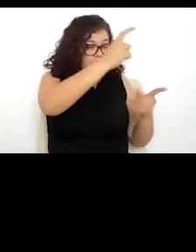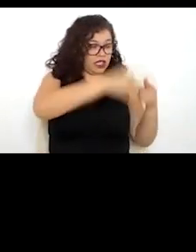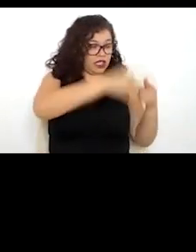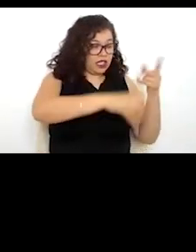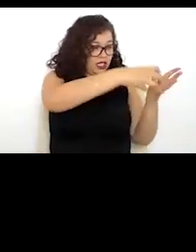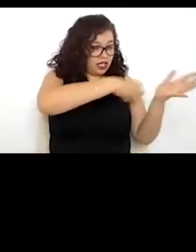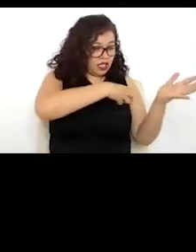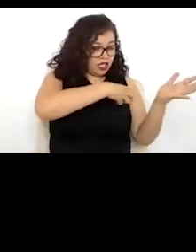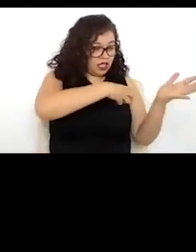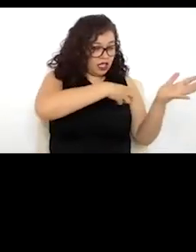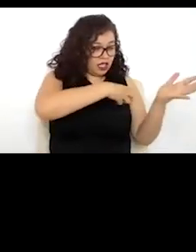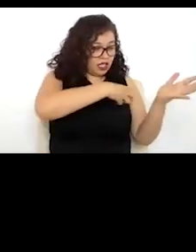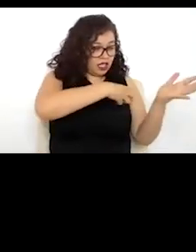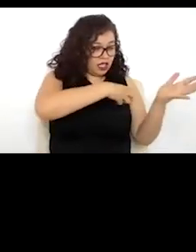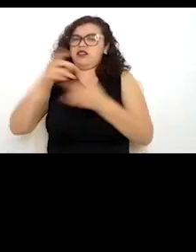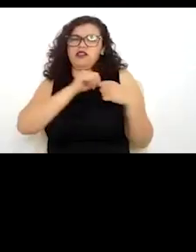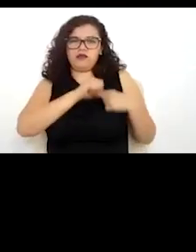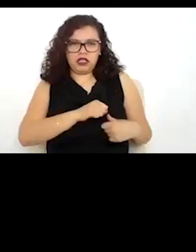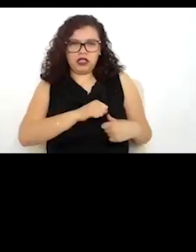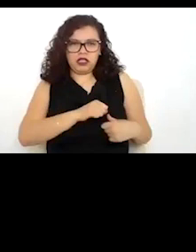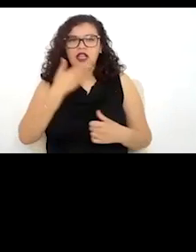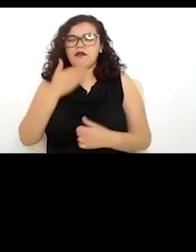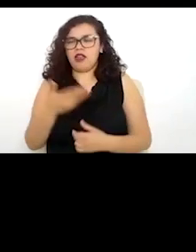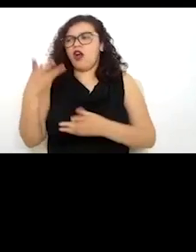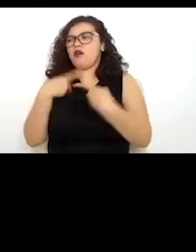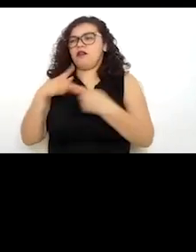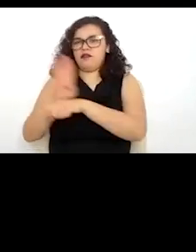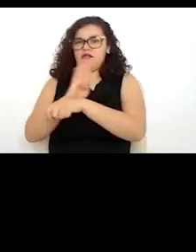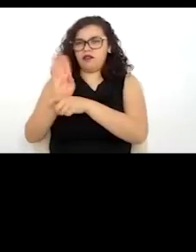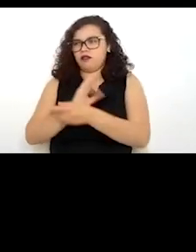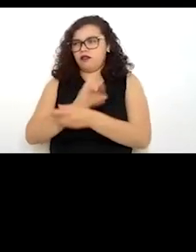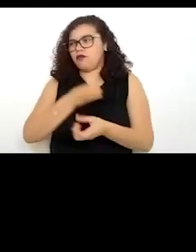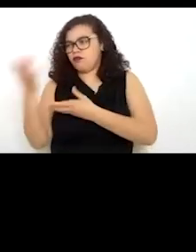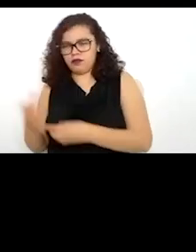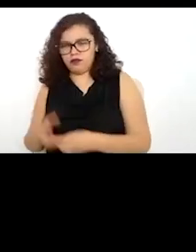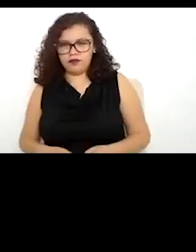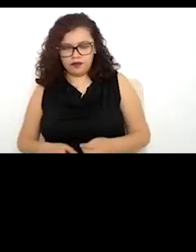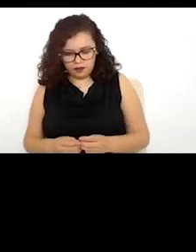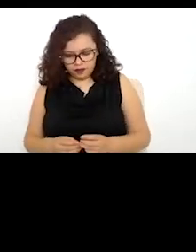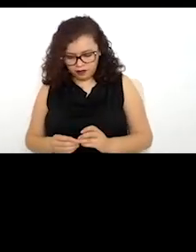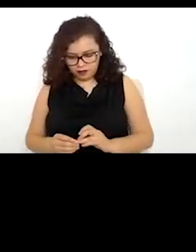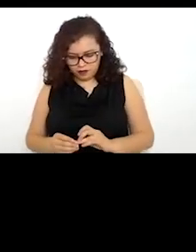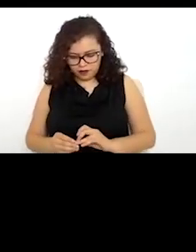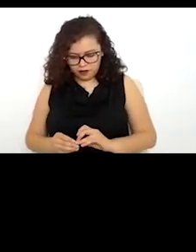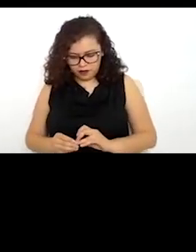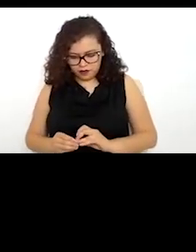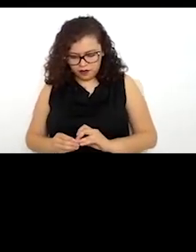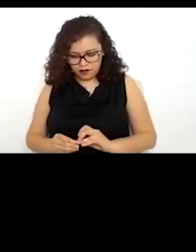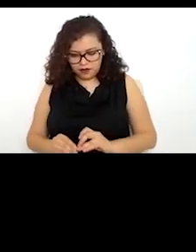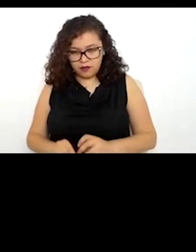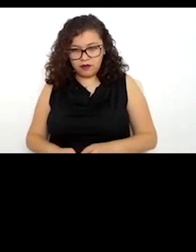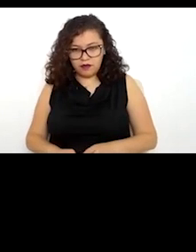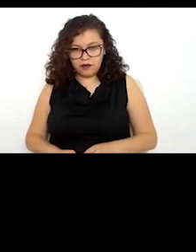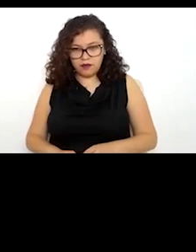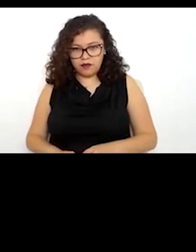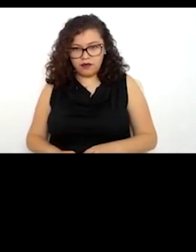ya sea la autoridad o ya sea el beneficiario de los alimentos. En caso de deudas contraídas por pagos salarios